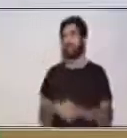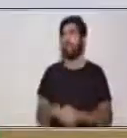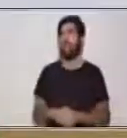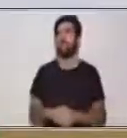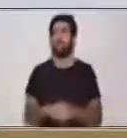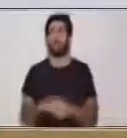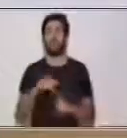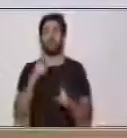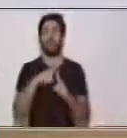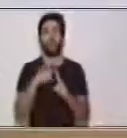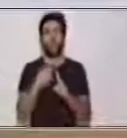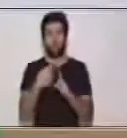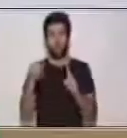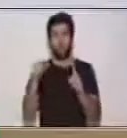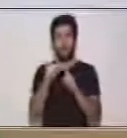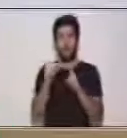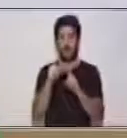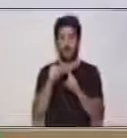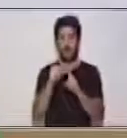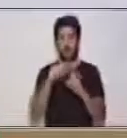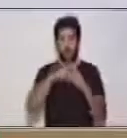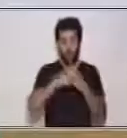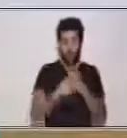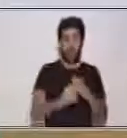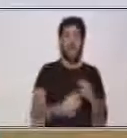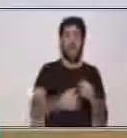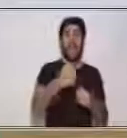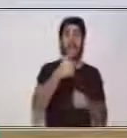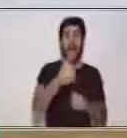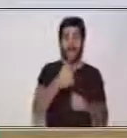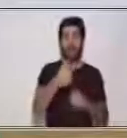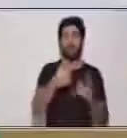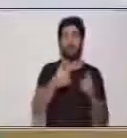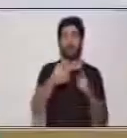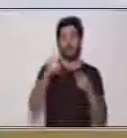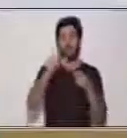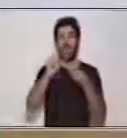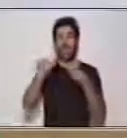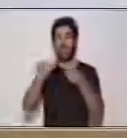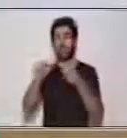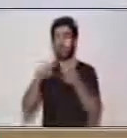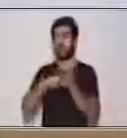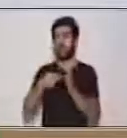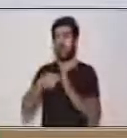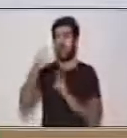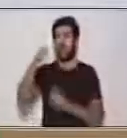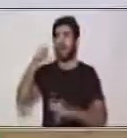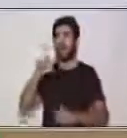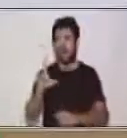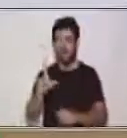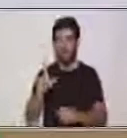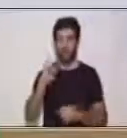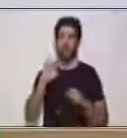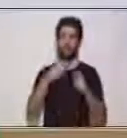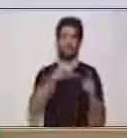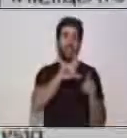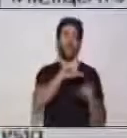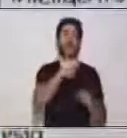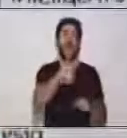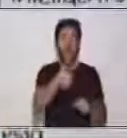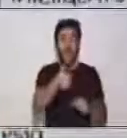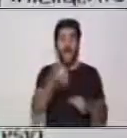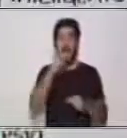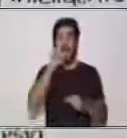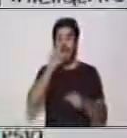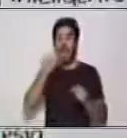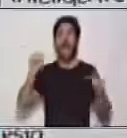cuando el sustantivo comience con una A, el artículo correcto es el, ¿sí? Como en este caso. No decimos